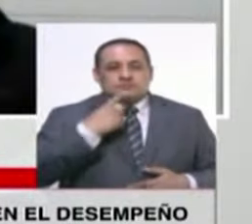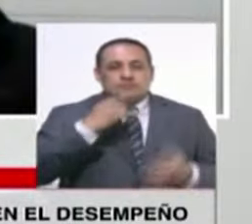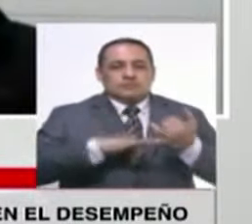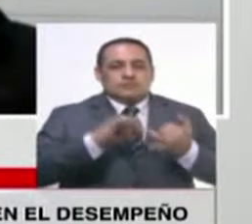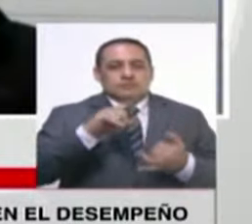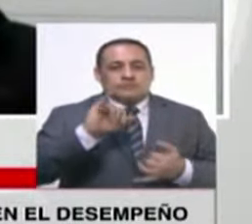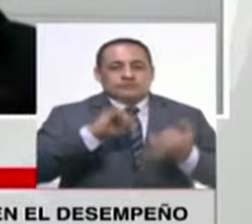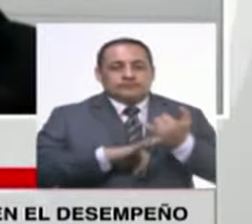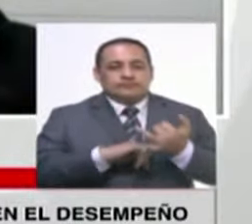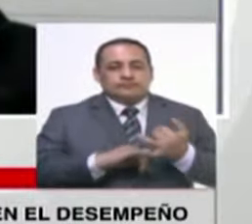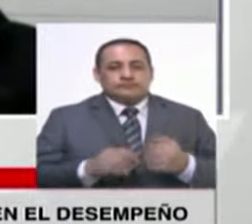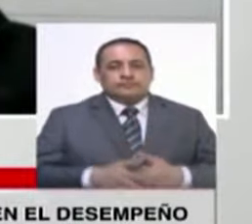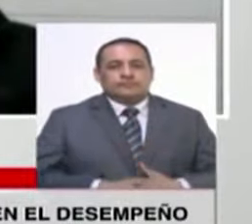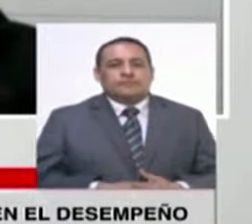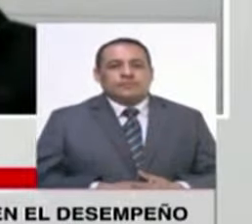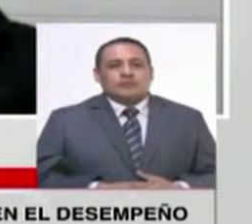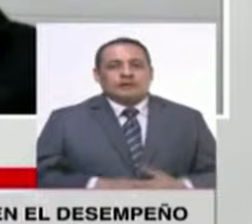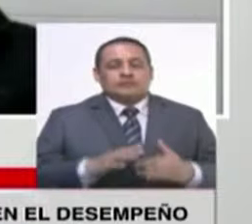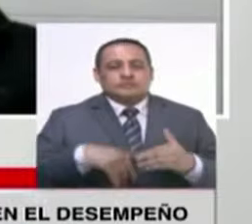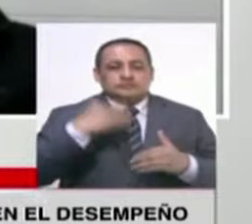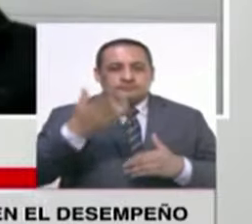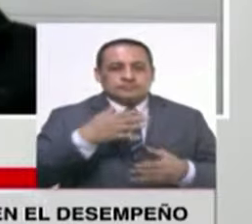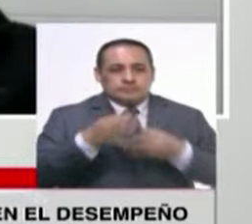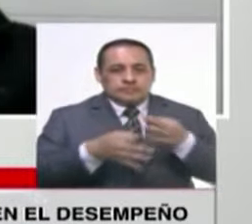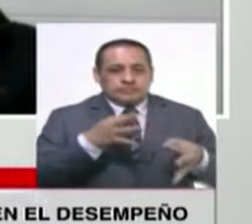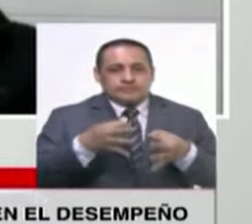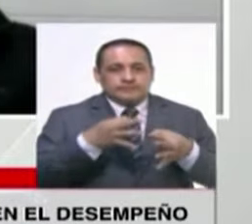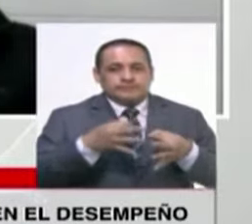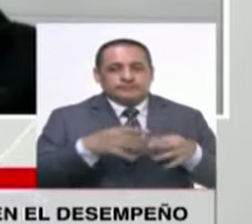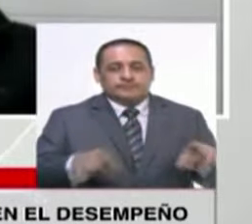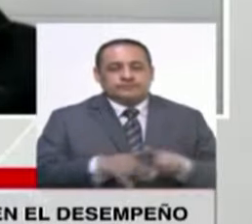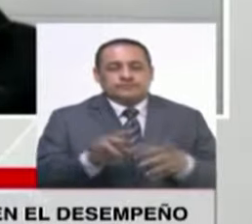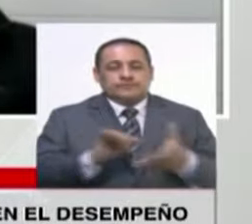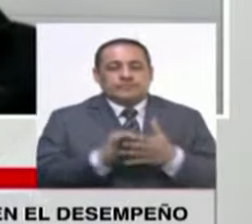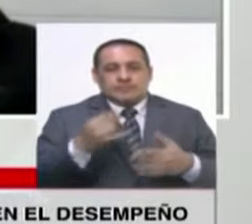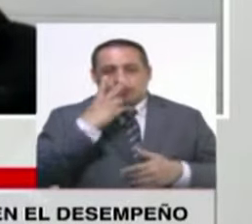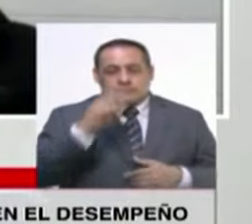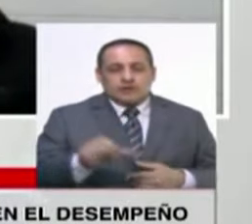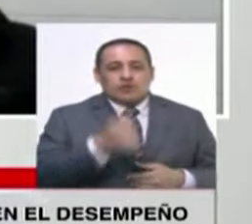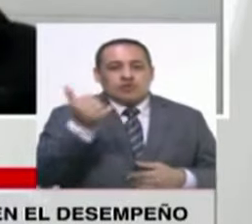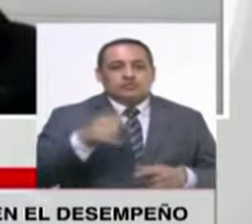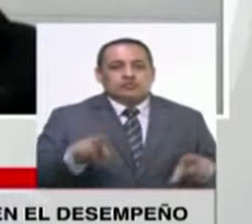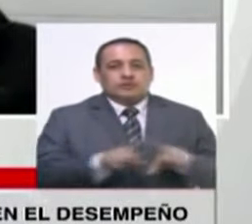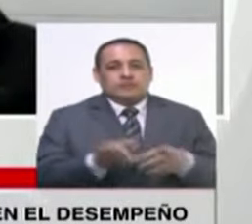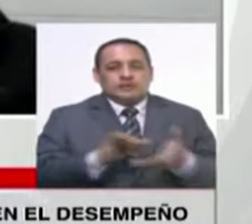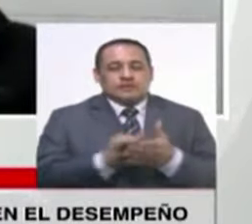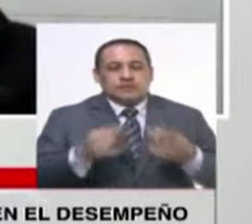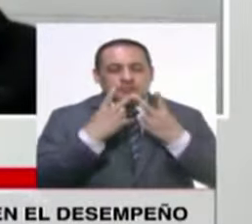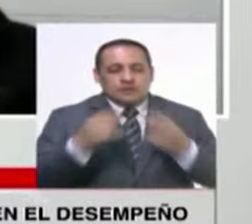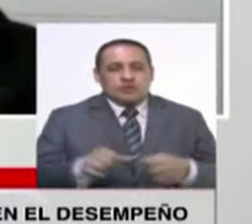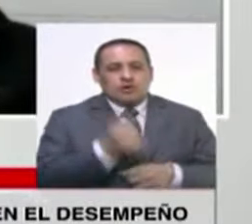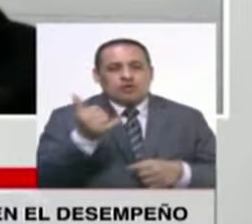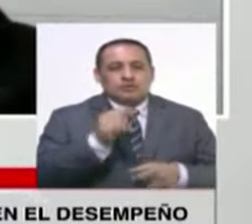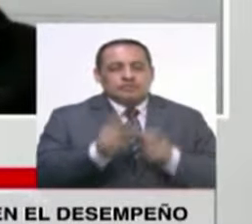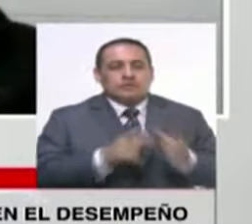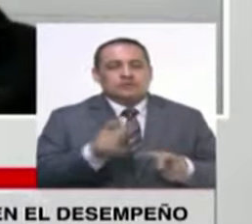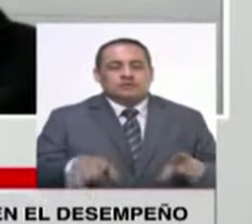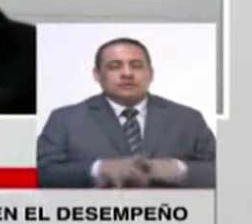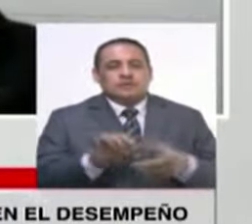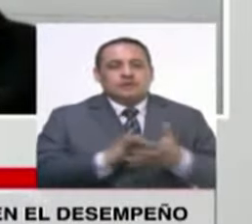Salas. Y después ha dicho además que hubieron otros 2 millones para otra